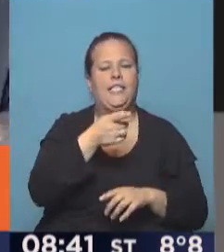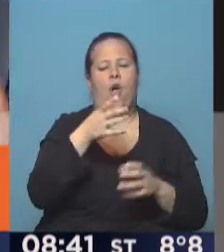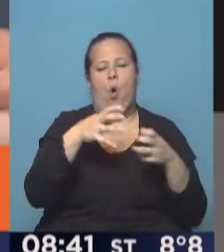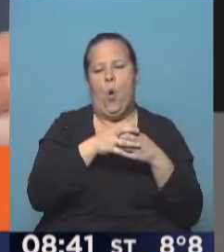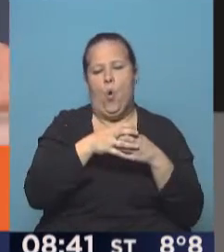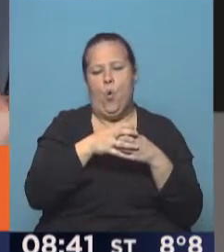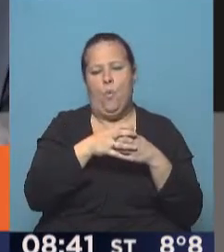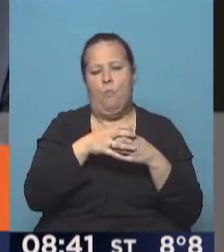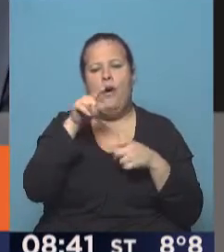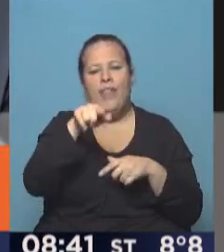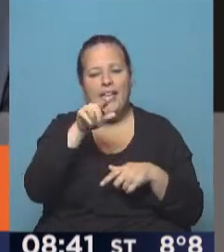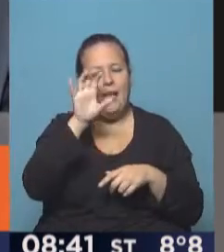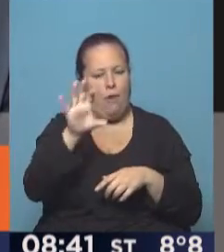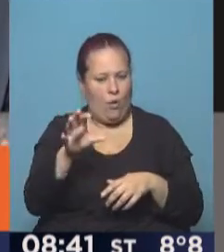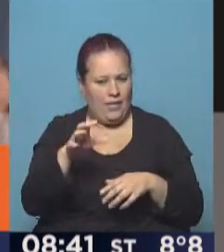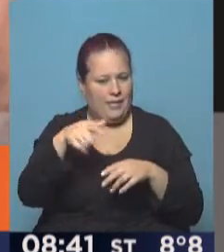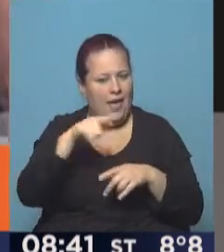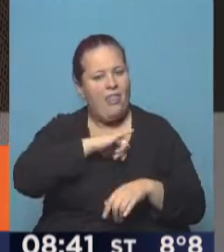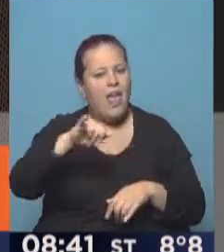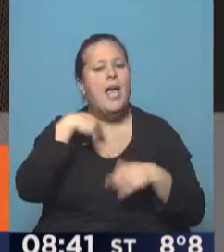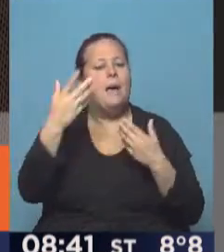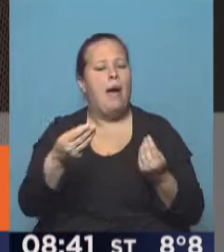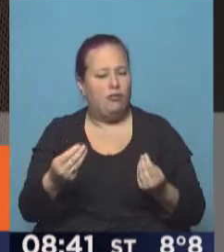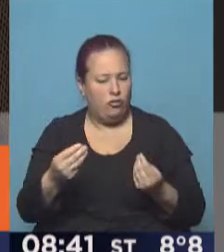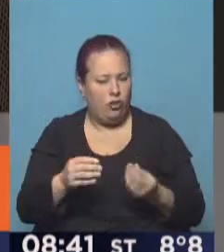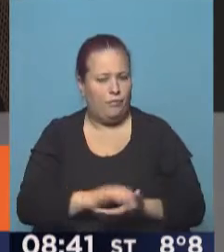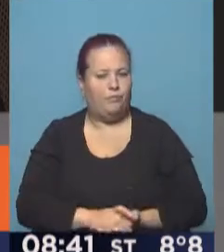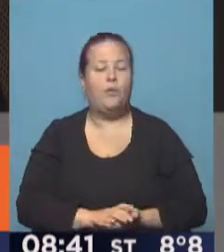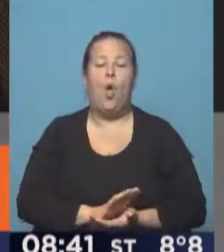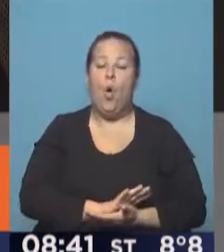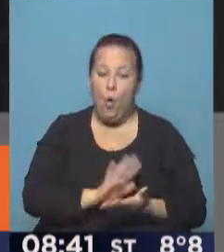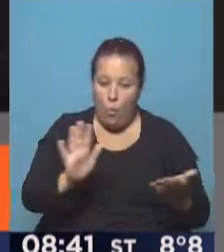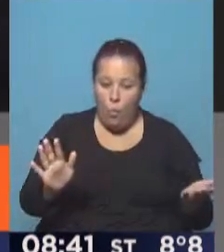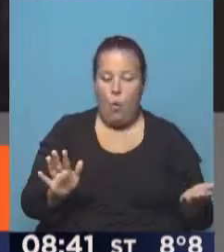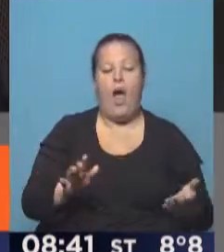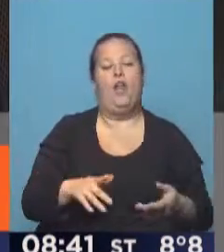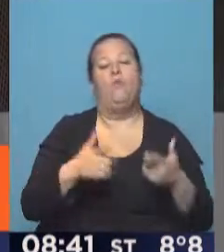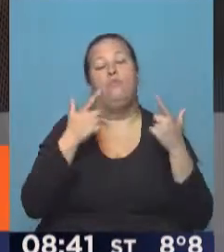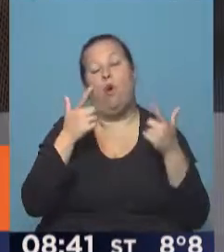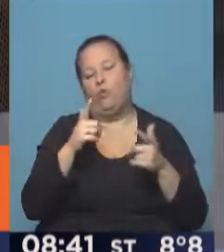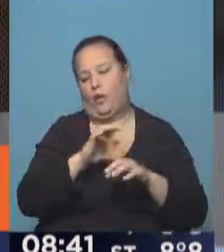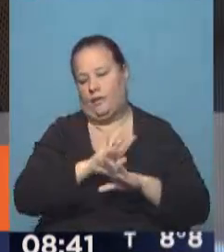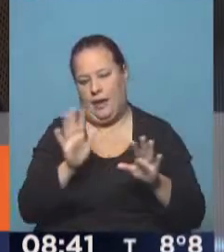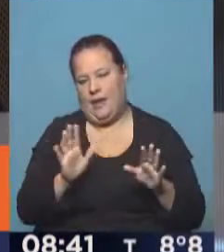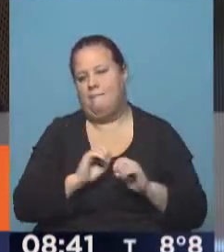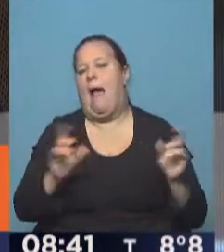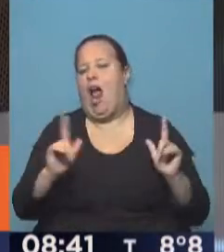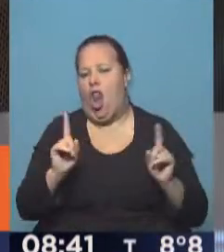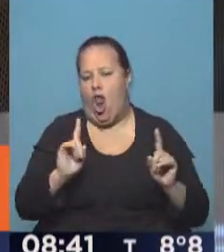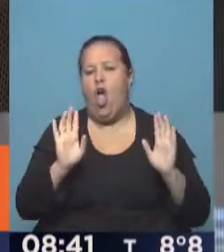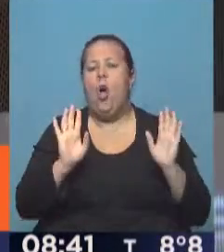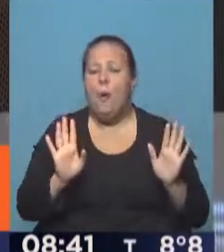dirigente de esa provincia a partir de estas denuncias? Bueno, afortunadamente nada muy malo,